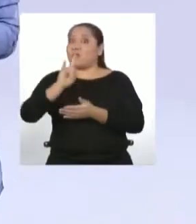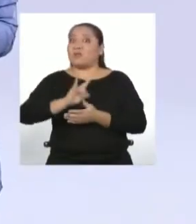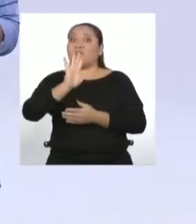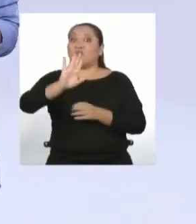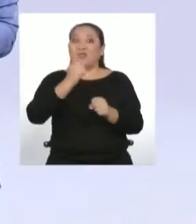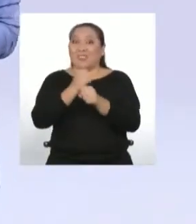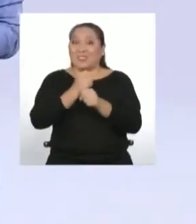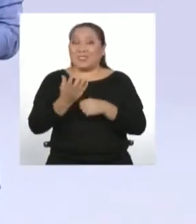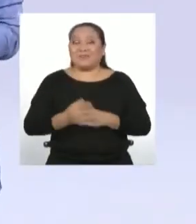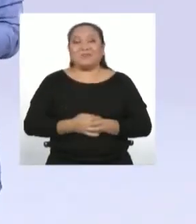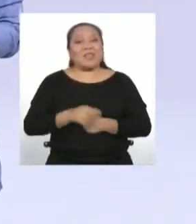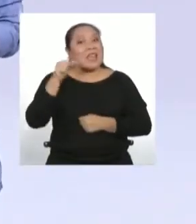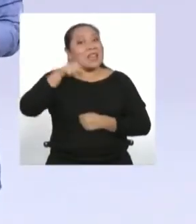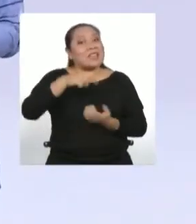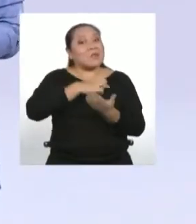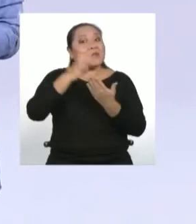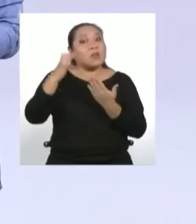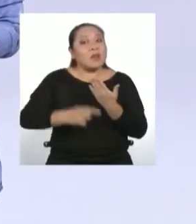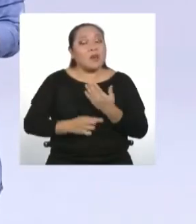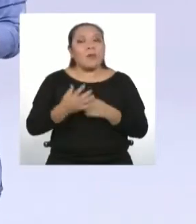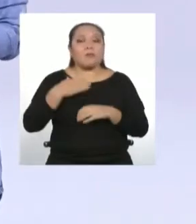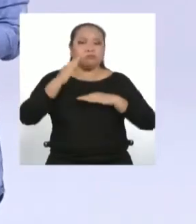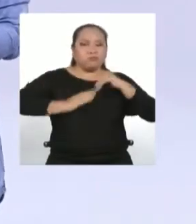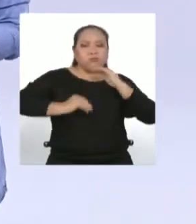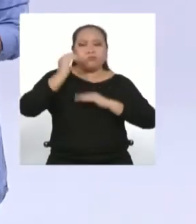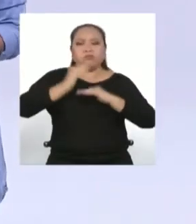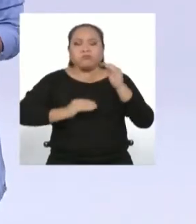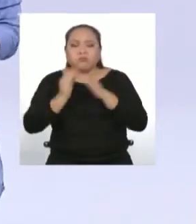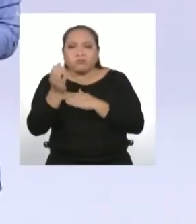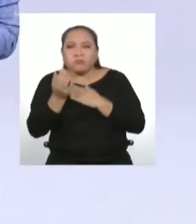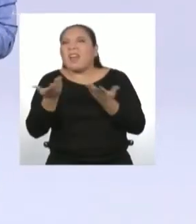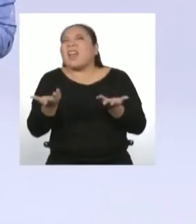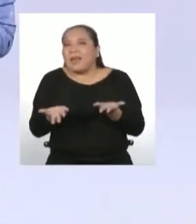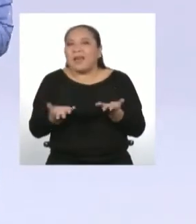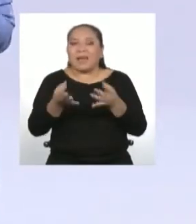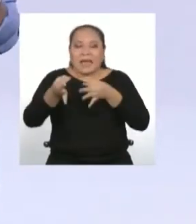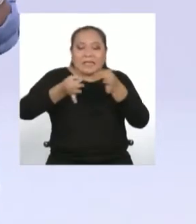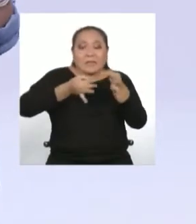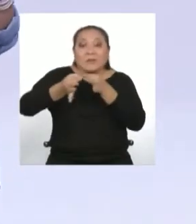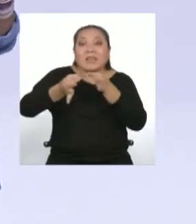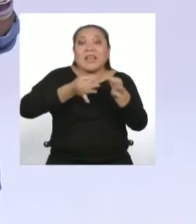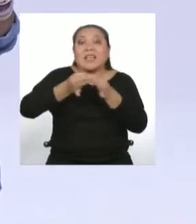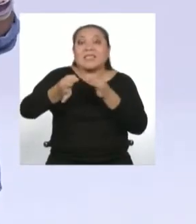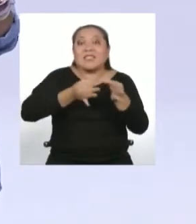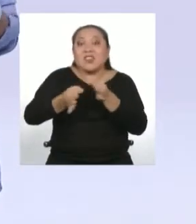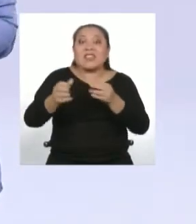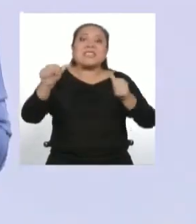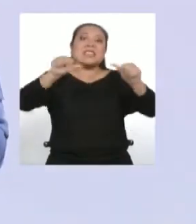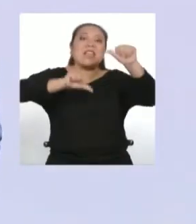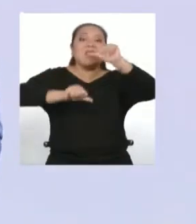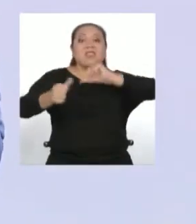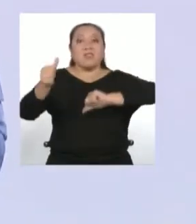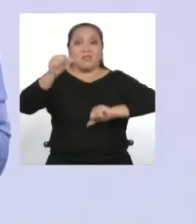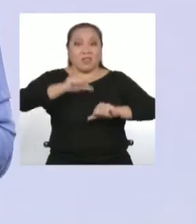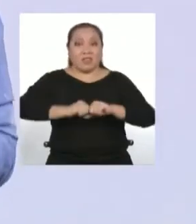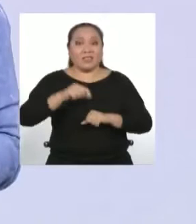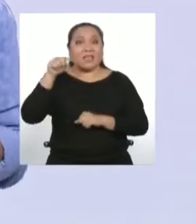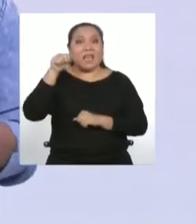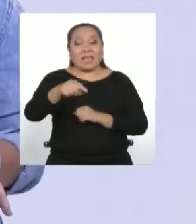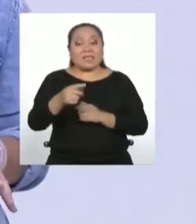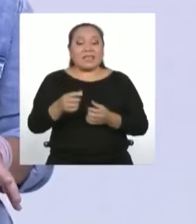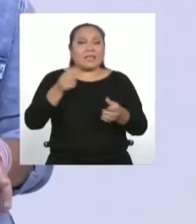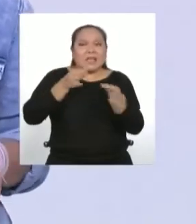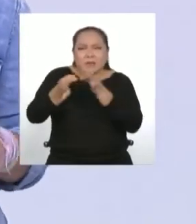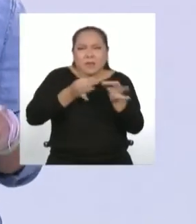trabajo. En este programa aprenderemos a construir explicaciones que pueden ser juzgadas como científicas. Para poder hacer